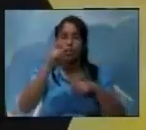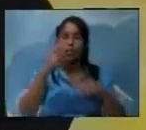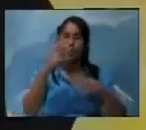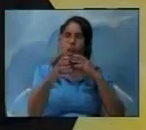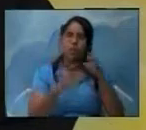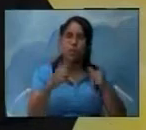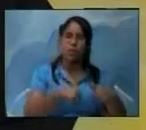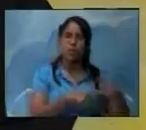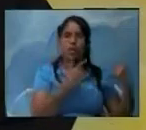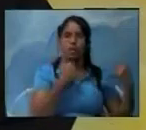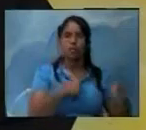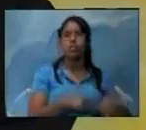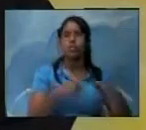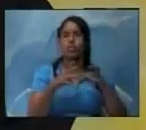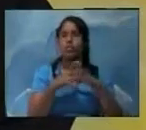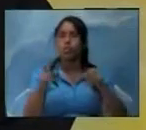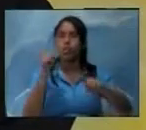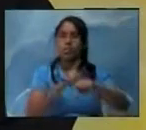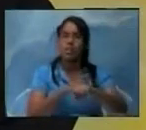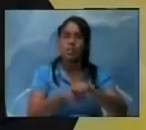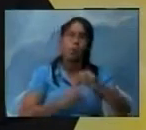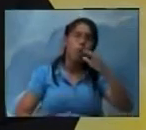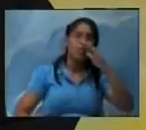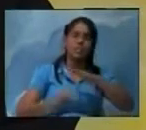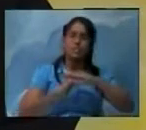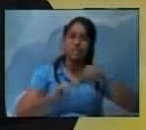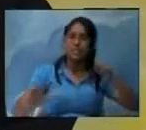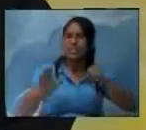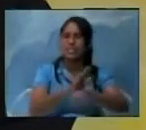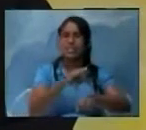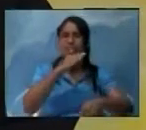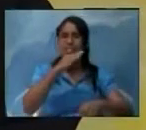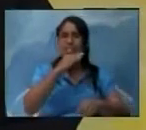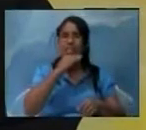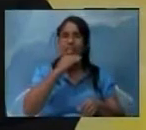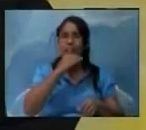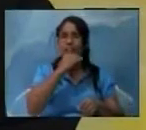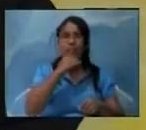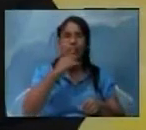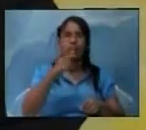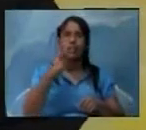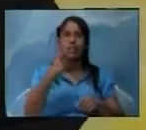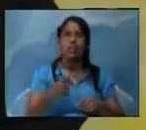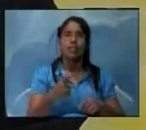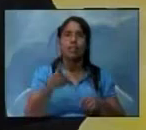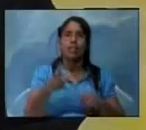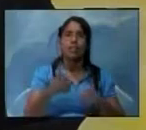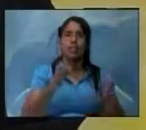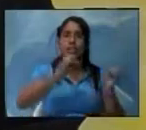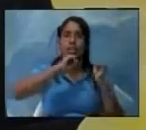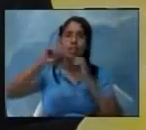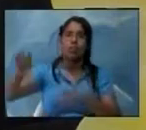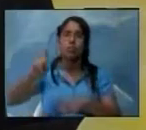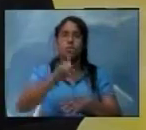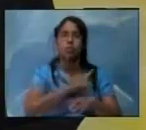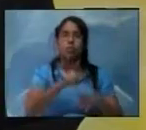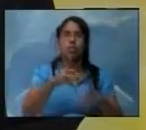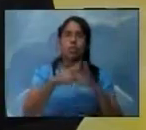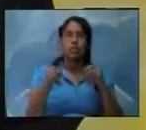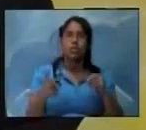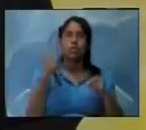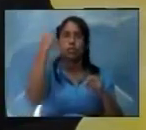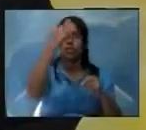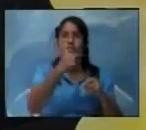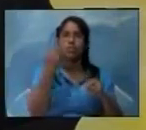corazón todo el tiempo, lleno de ira, de rencor. Y dice, y se demudó el aspecto de